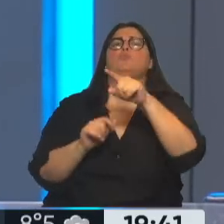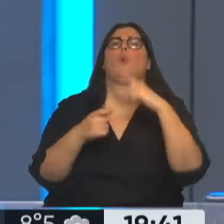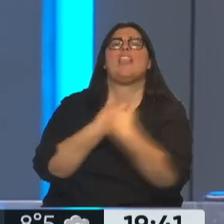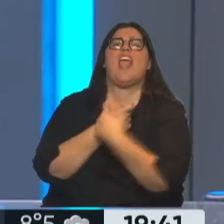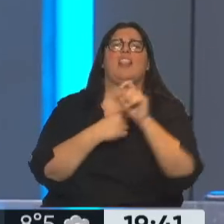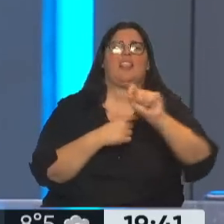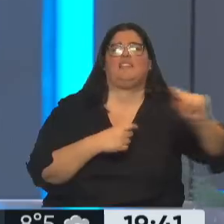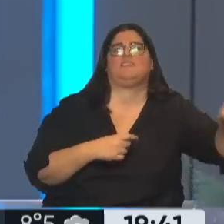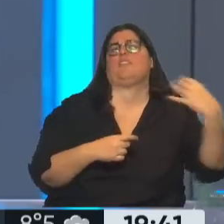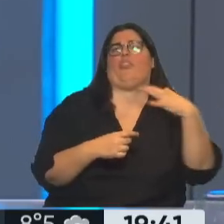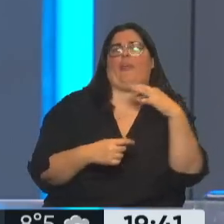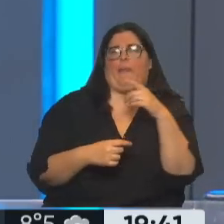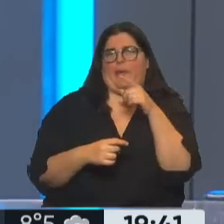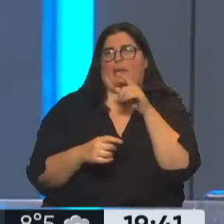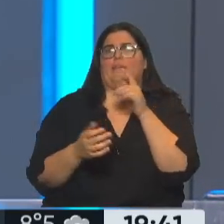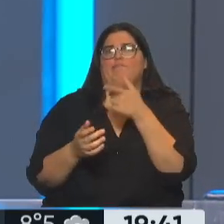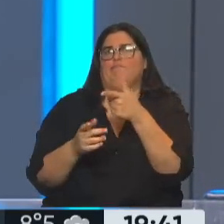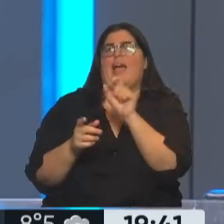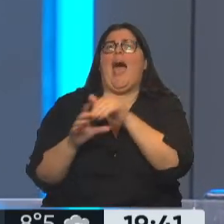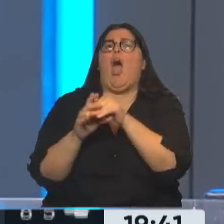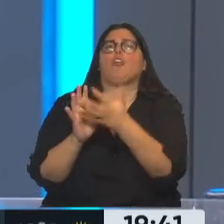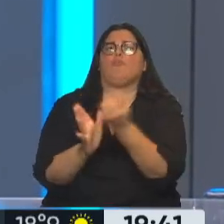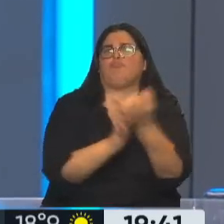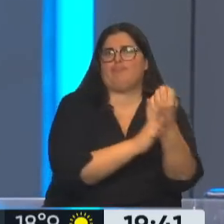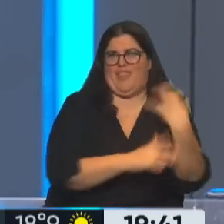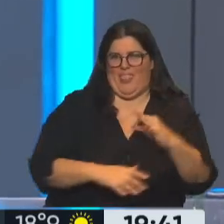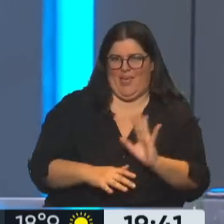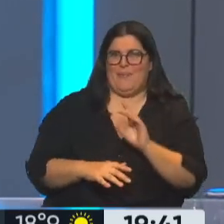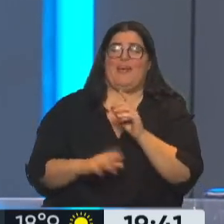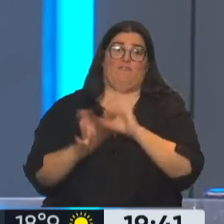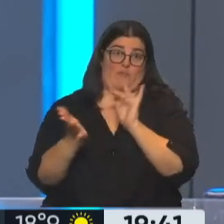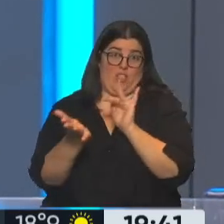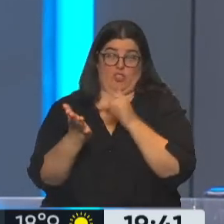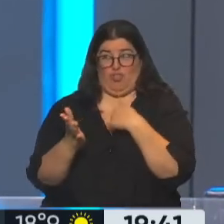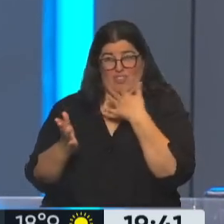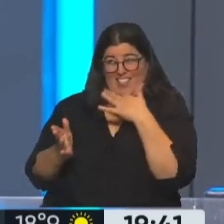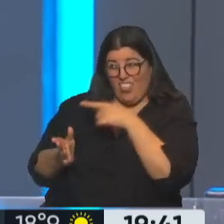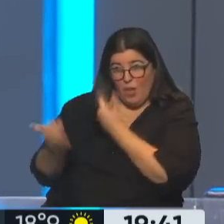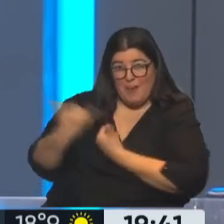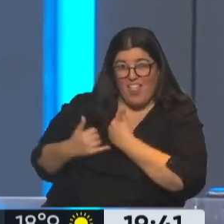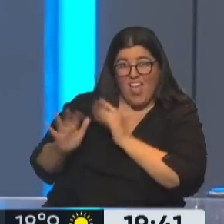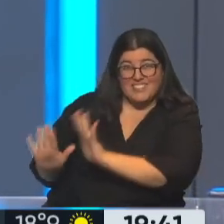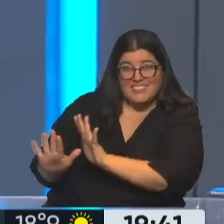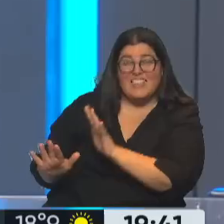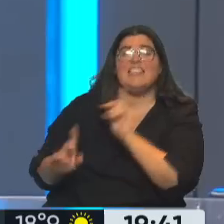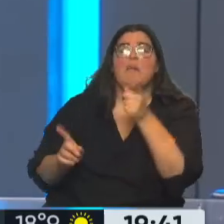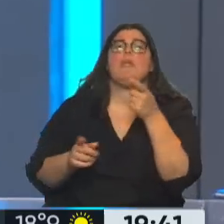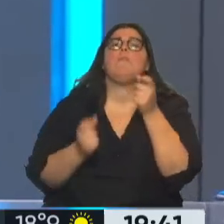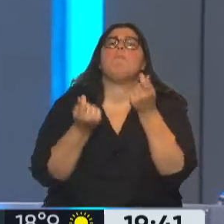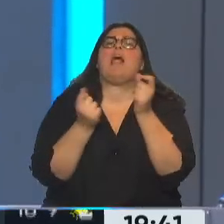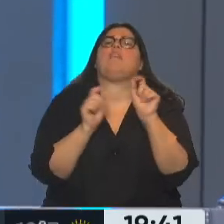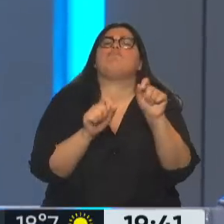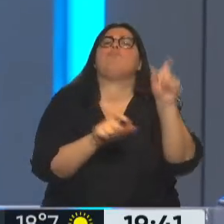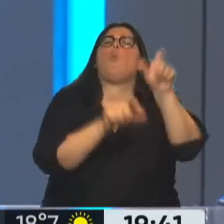ahorros, y eso solo se puede hacer tocando la plata de los ahorristas en los bancos, y para ver si te estoy entendiendo bien, y después también de los jubilados,